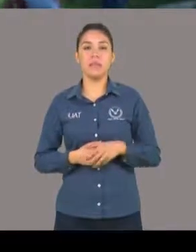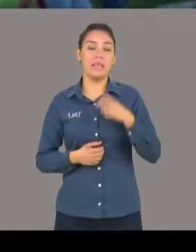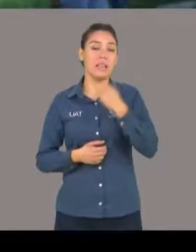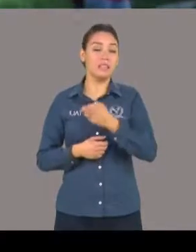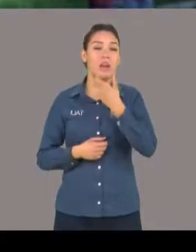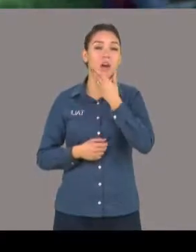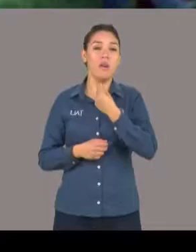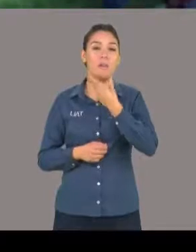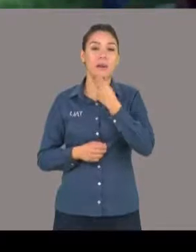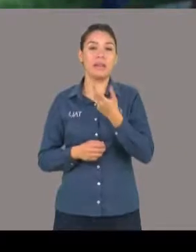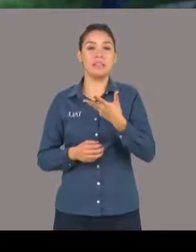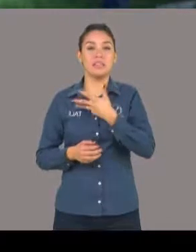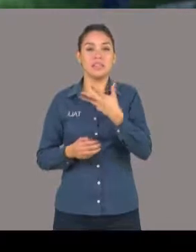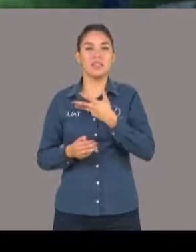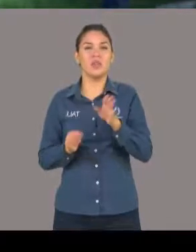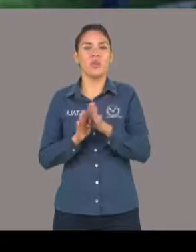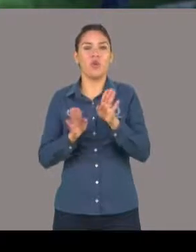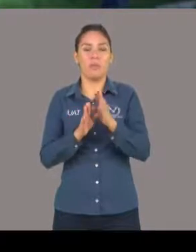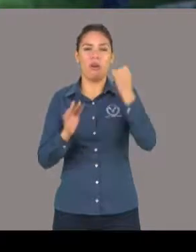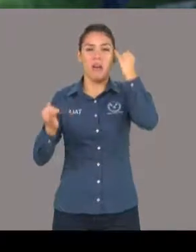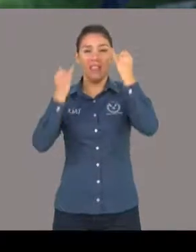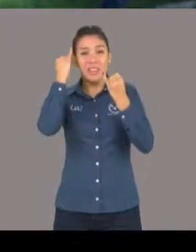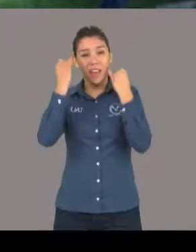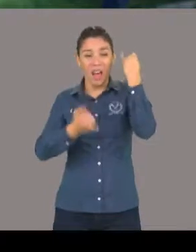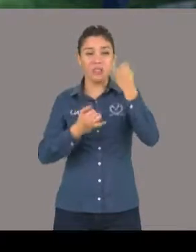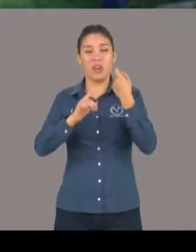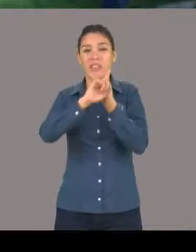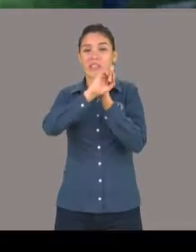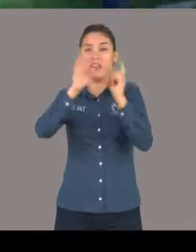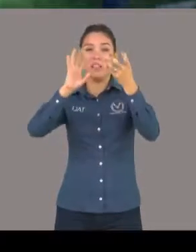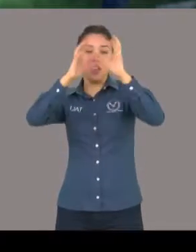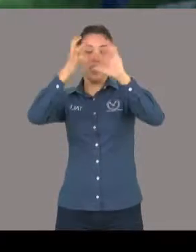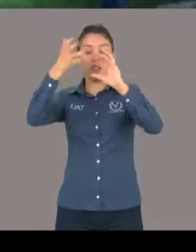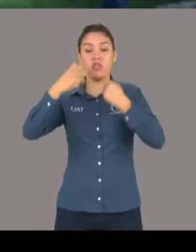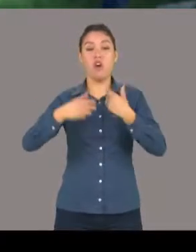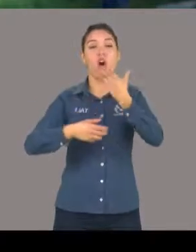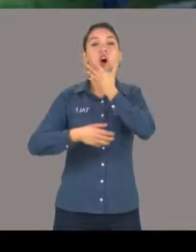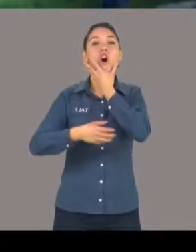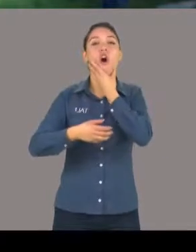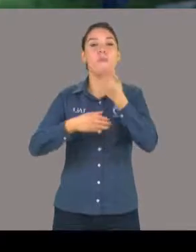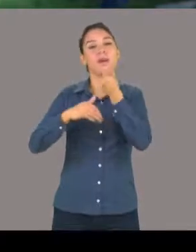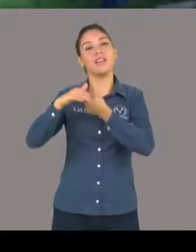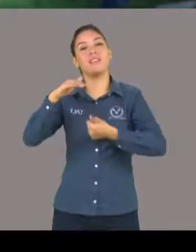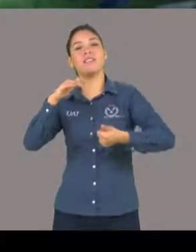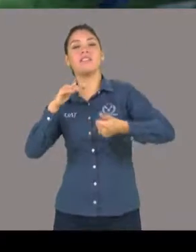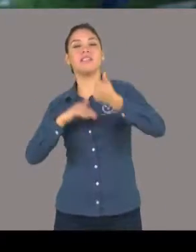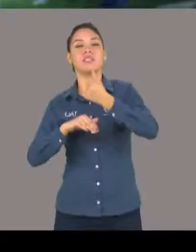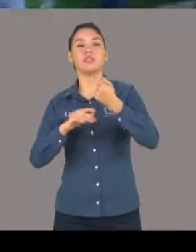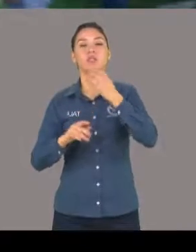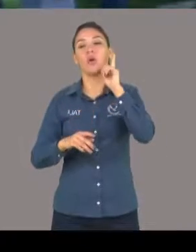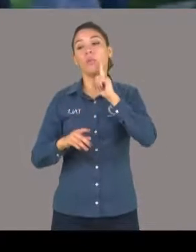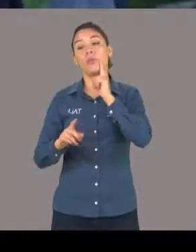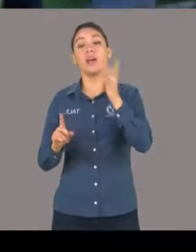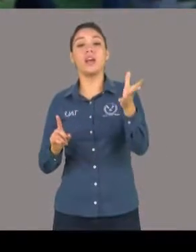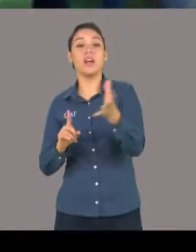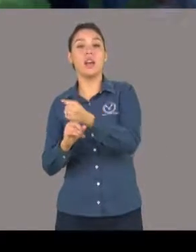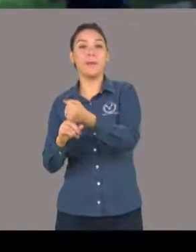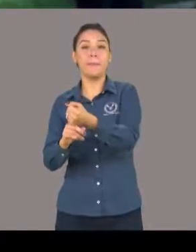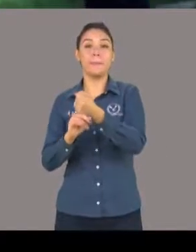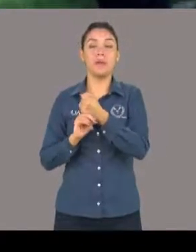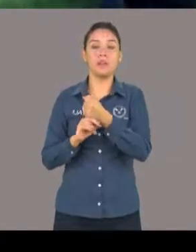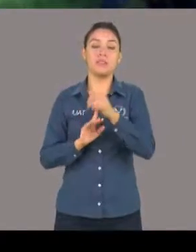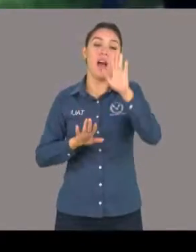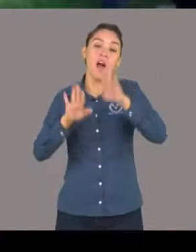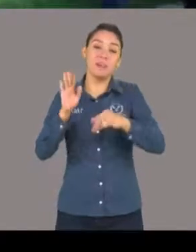Generalmente, este hombre tiene arraigadas muchas ideas y concepciones de la masculinidad sobre la posesión de la otra